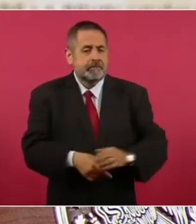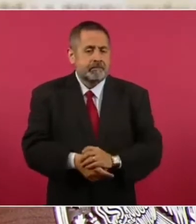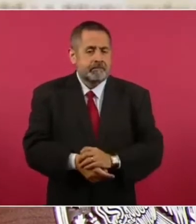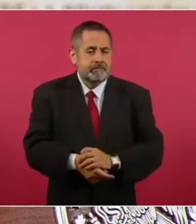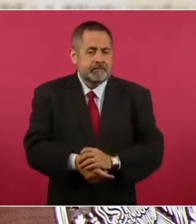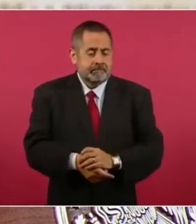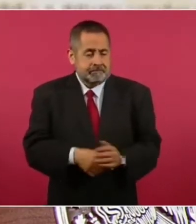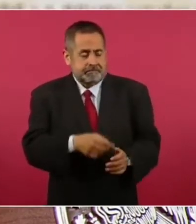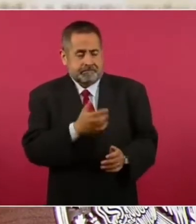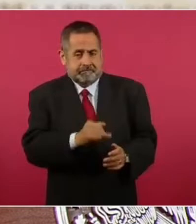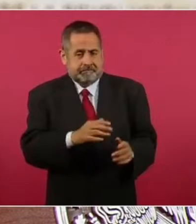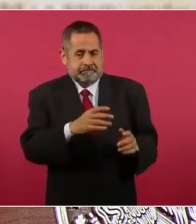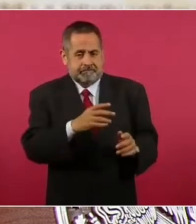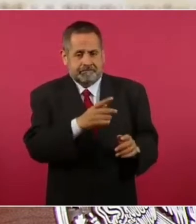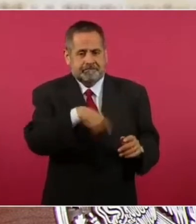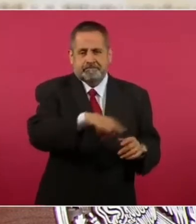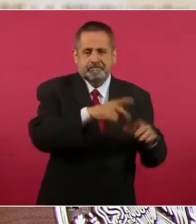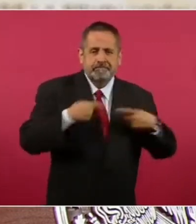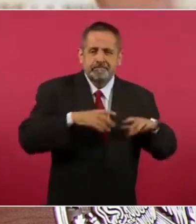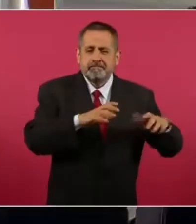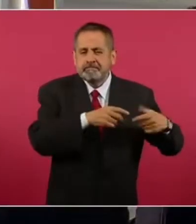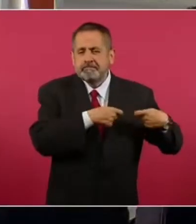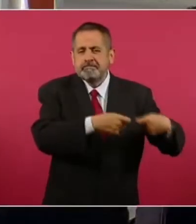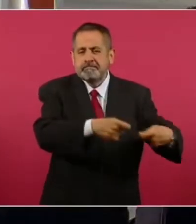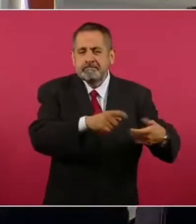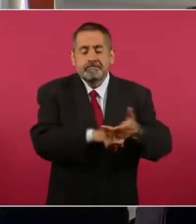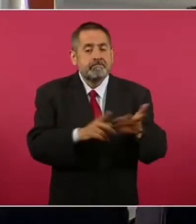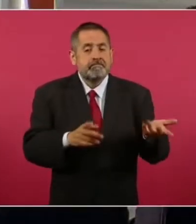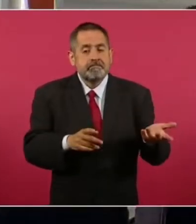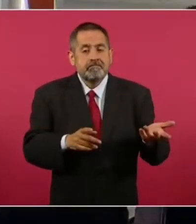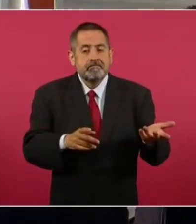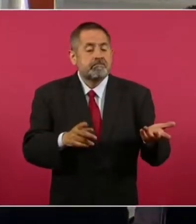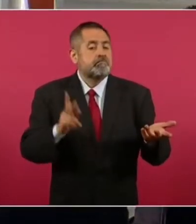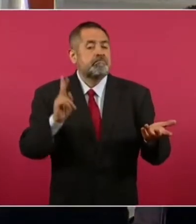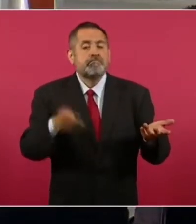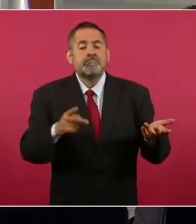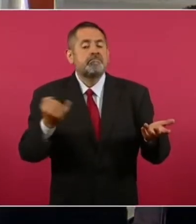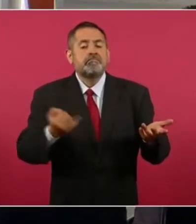de nuestro país, este pensamiento conservador, con el pensamiento conservador